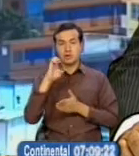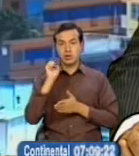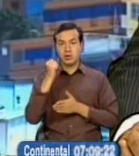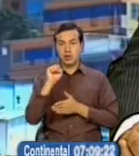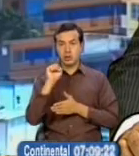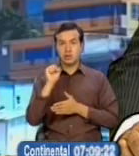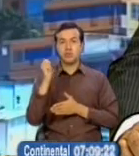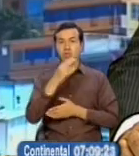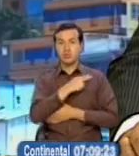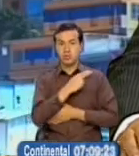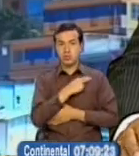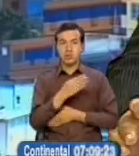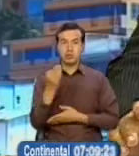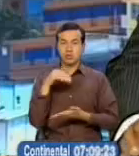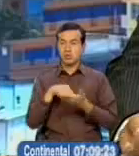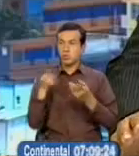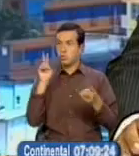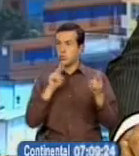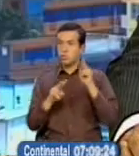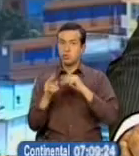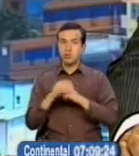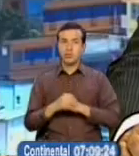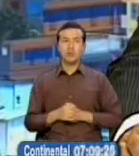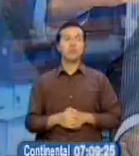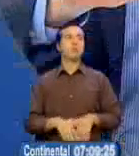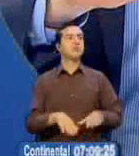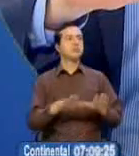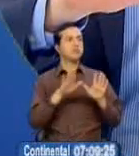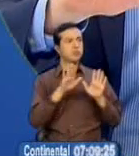a las universidades. Pero doctor Garicoa,